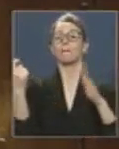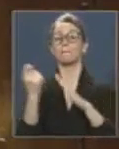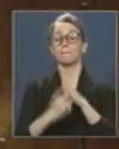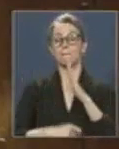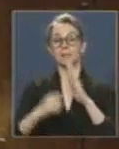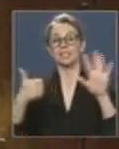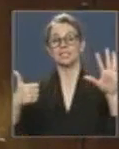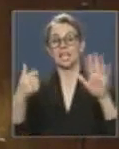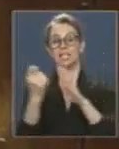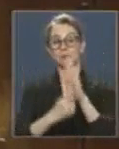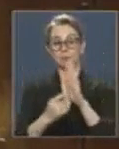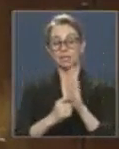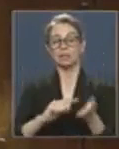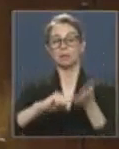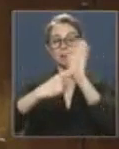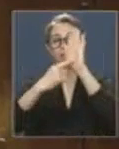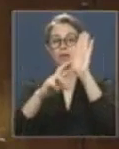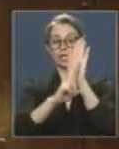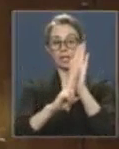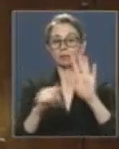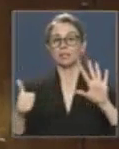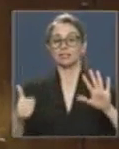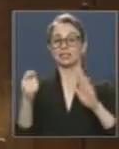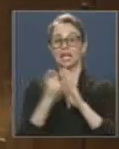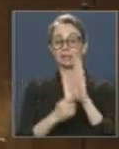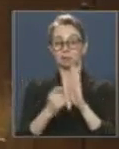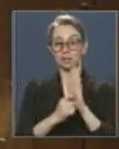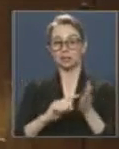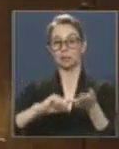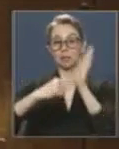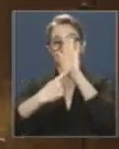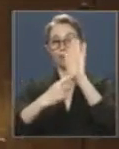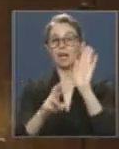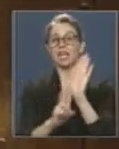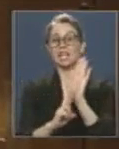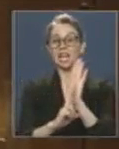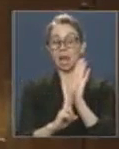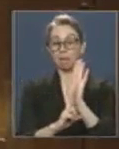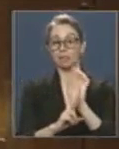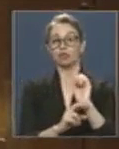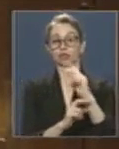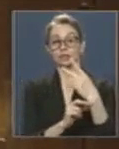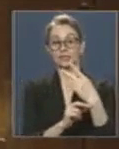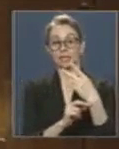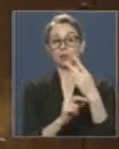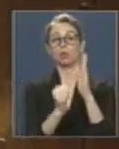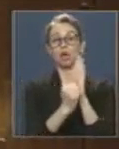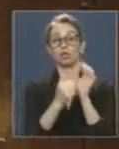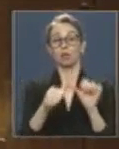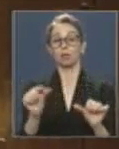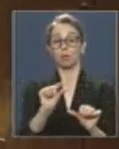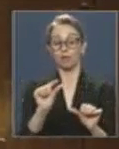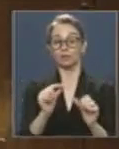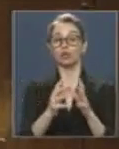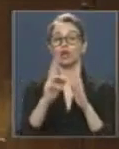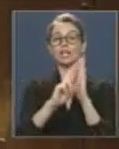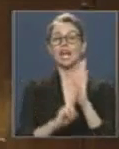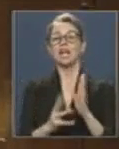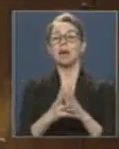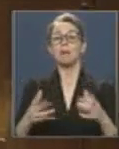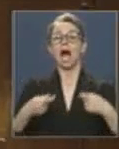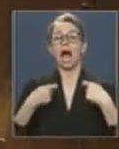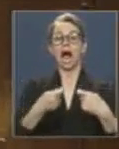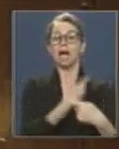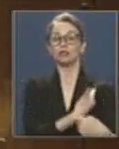para la dictación del reglamento, 6 meses para la dictación del reglamento, y el segundo contiene la regulación para el mayor gasto público